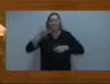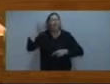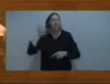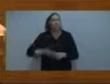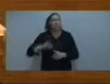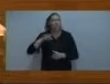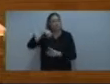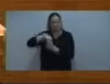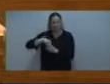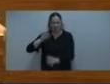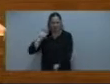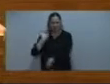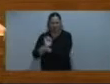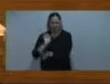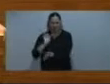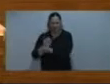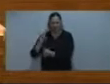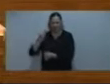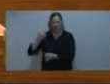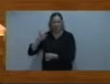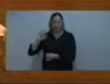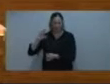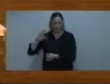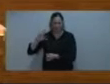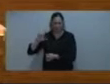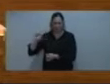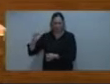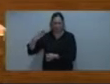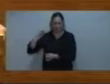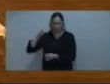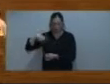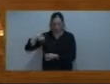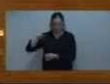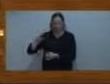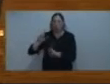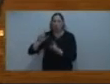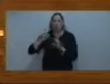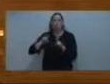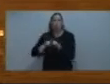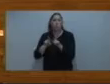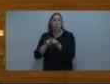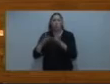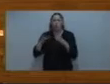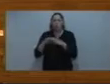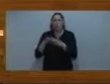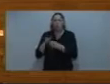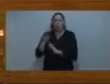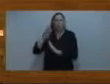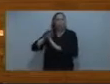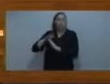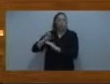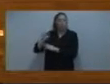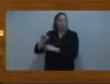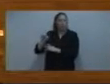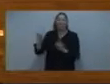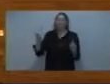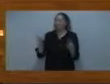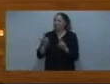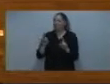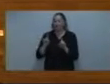ante el cual nuestro grupo parlamentario no permanecerá impasible y realizará las gestiones oportunas por los cauces debidos